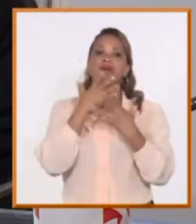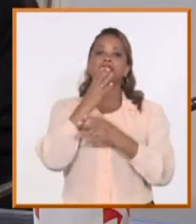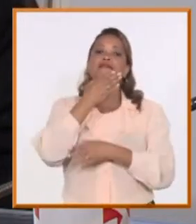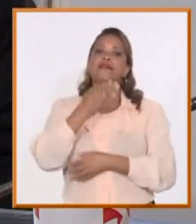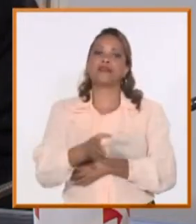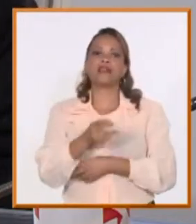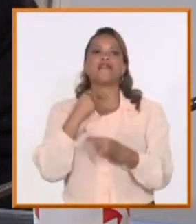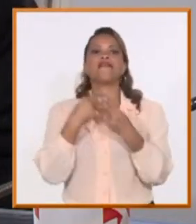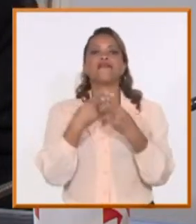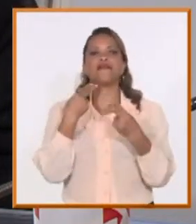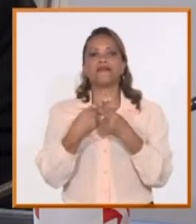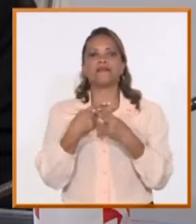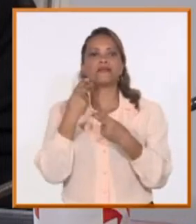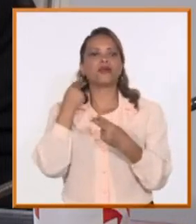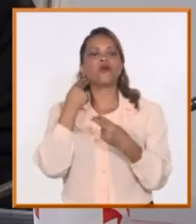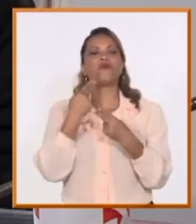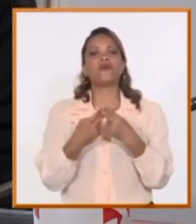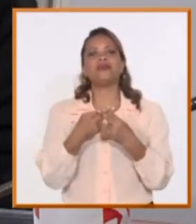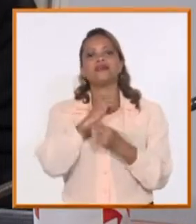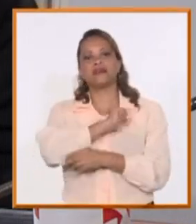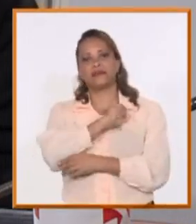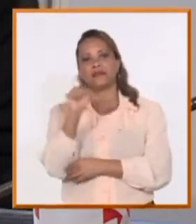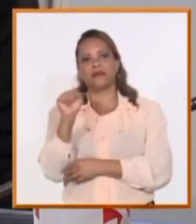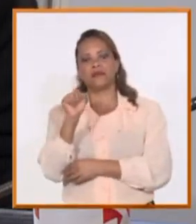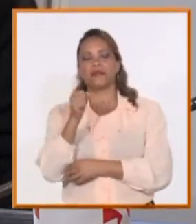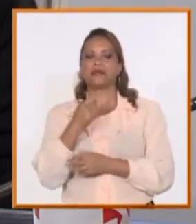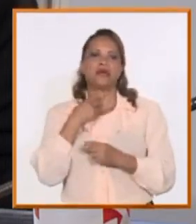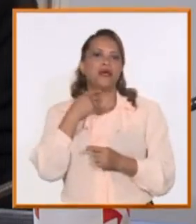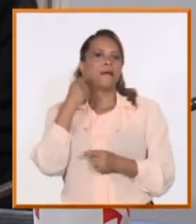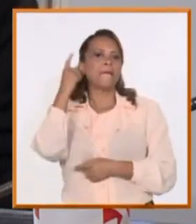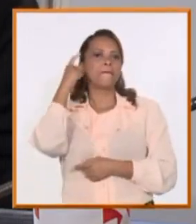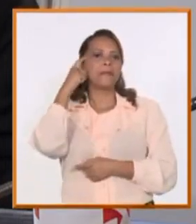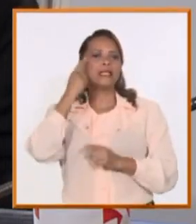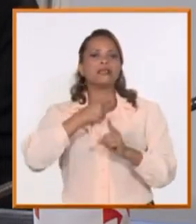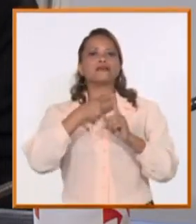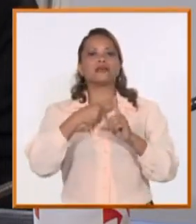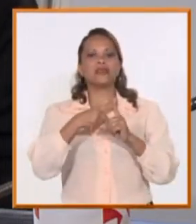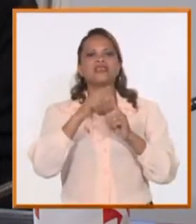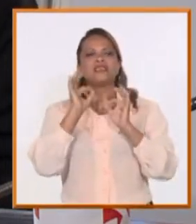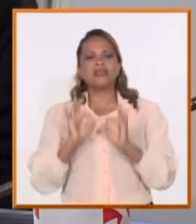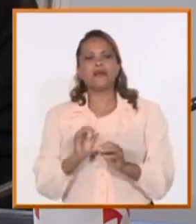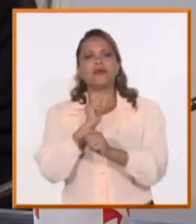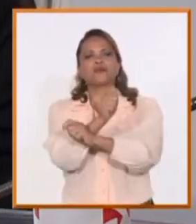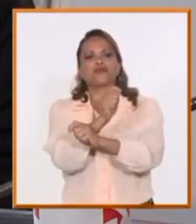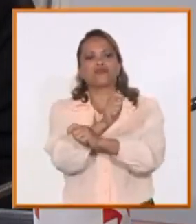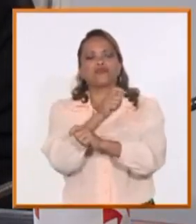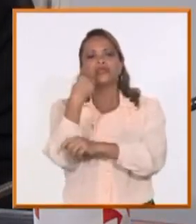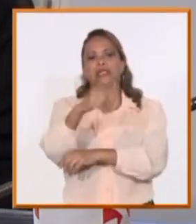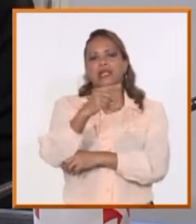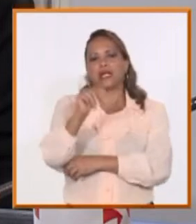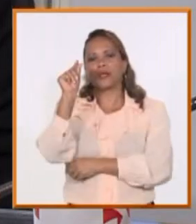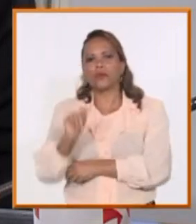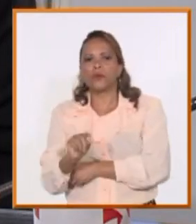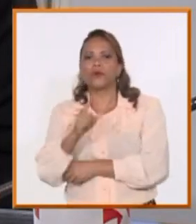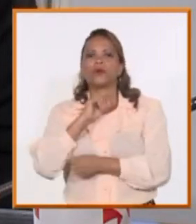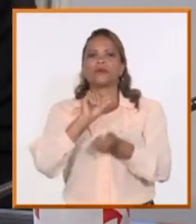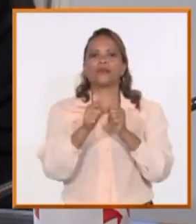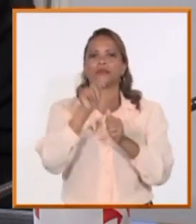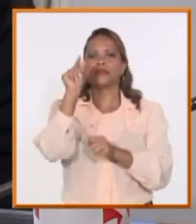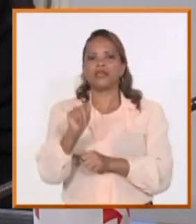mucha fe en la victoria, mente positiva, buena vibra, y eso es lo que hemos inculcado a nuestro colectivo de entrenadores, a nuestros